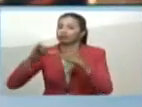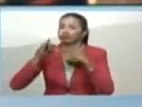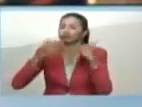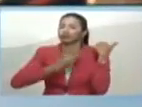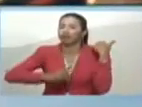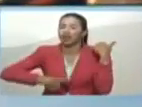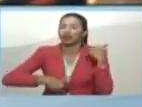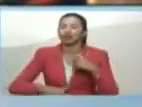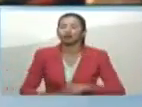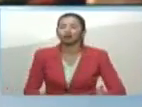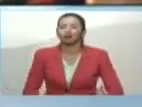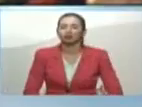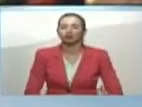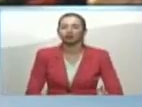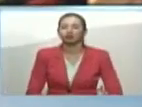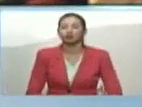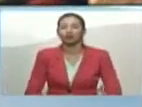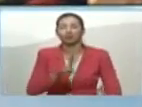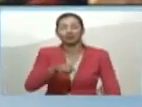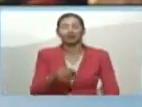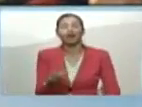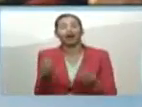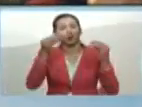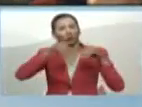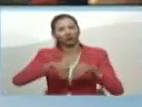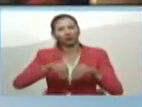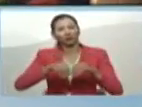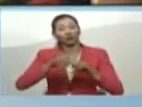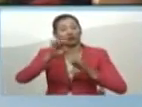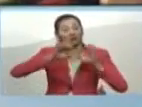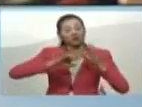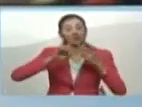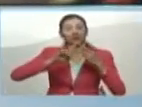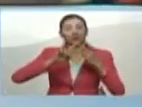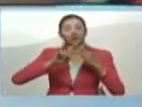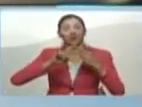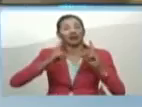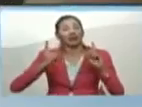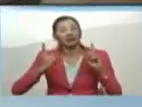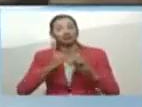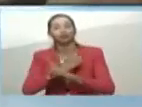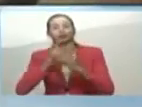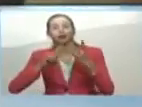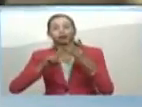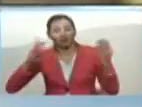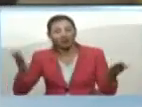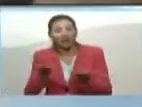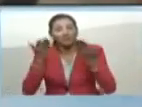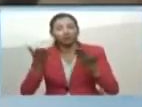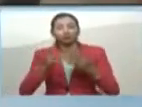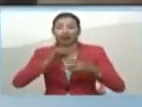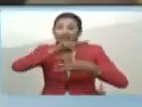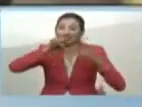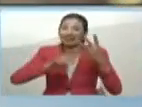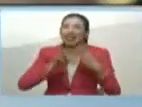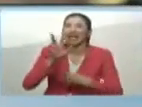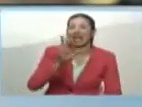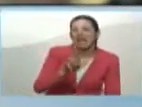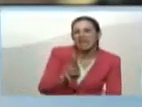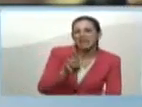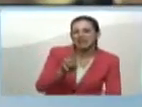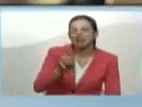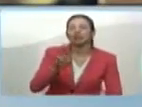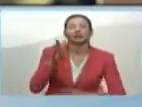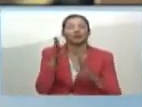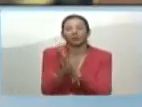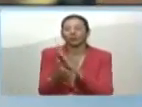Lo otro es que se acordó revisar, rectificar y reimpulsar. Todo esto emana de todas las políticas que se